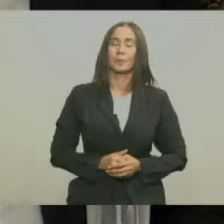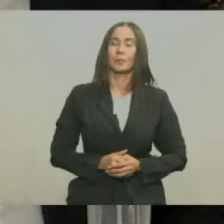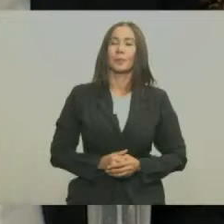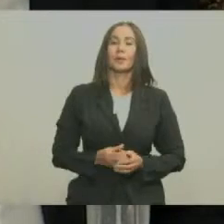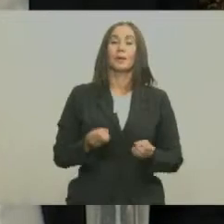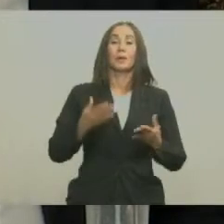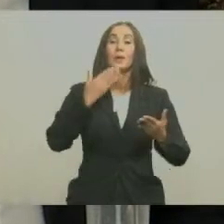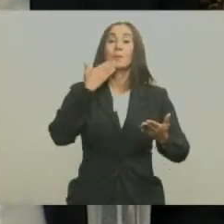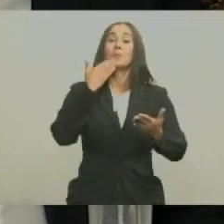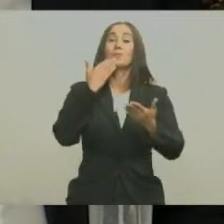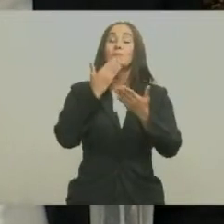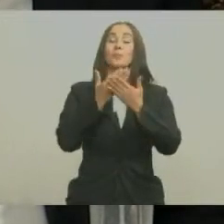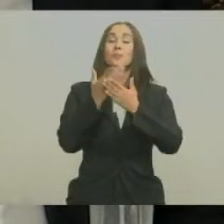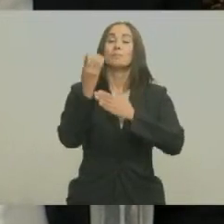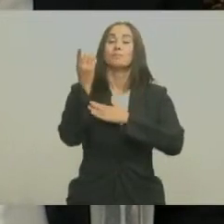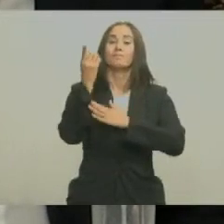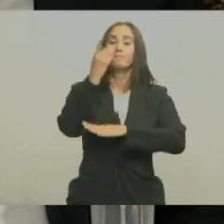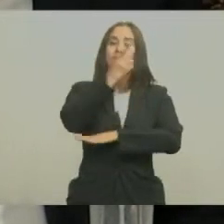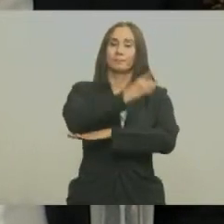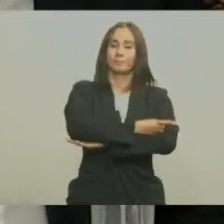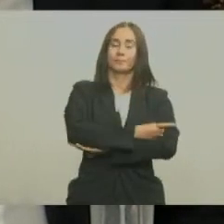Muy buenos días.